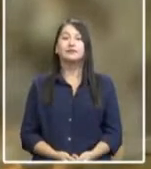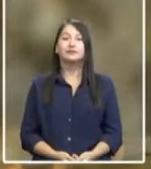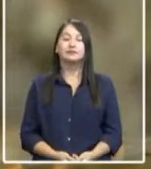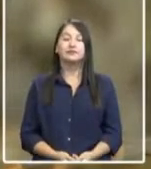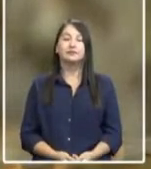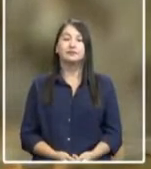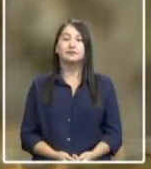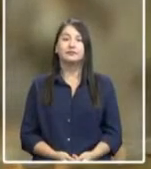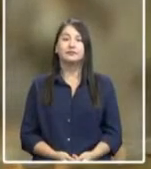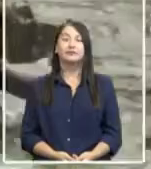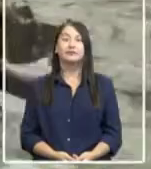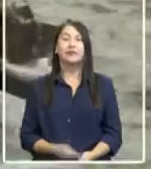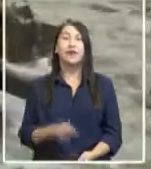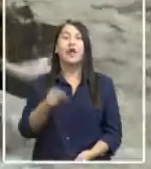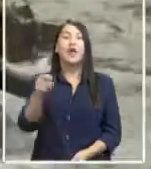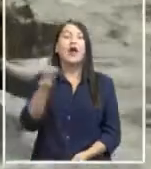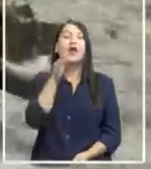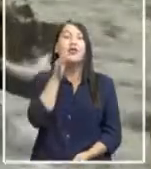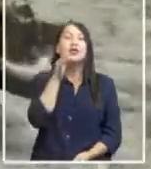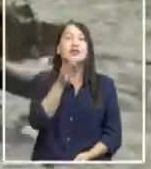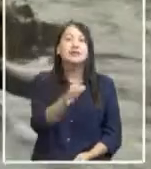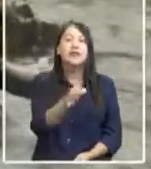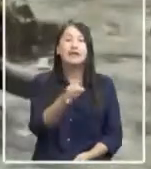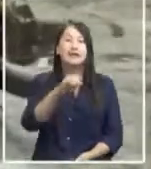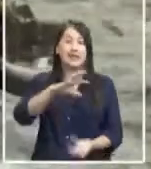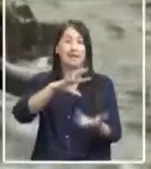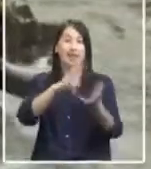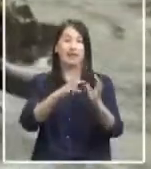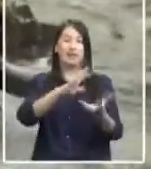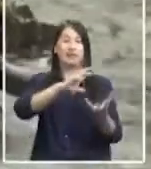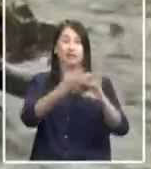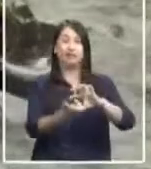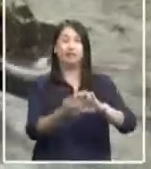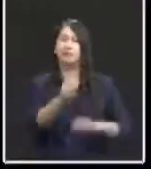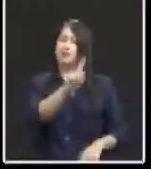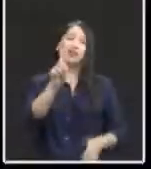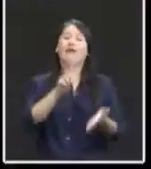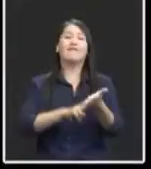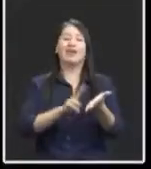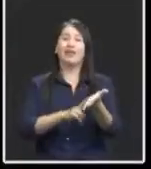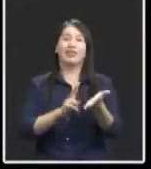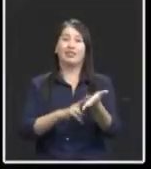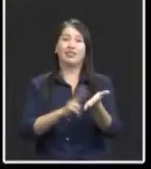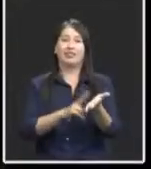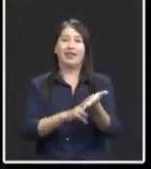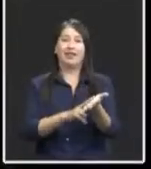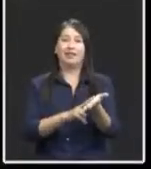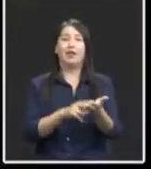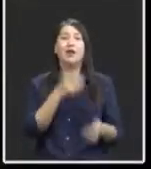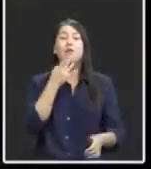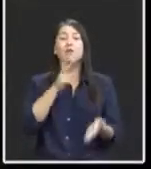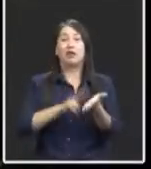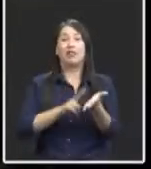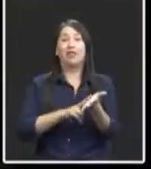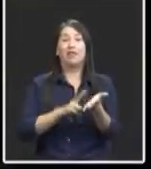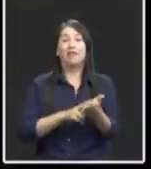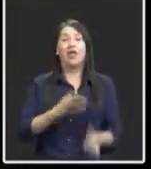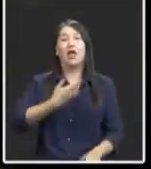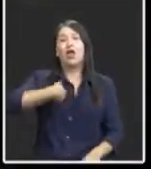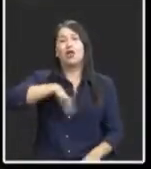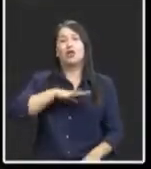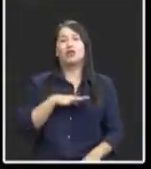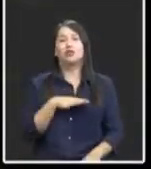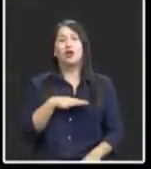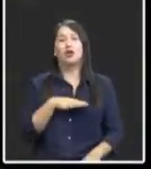When we are saying that we are destroying the planet, it's not true. because we are unable